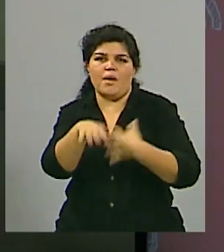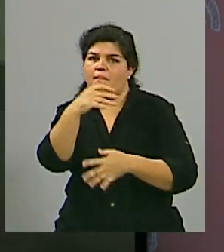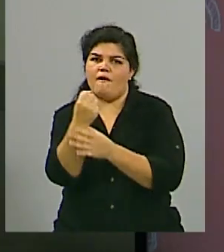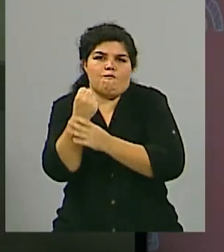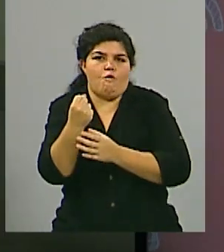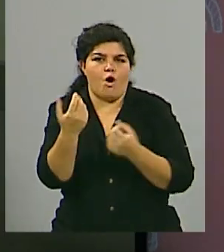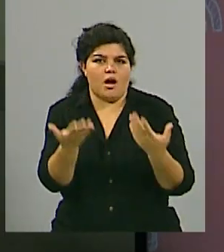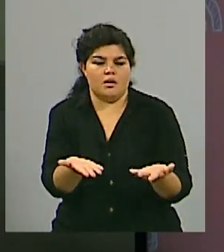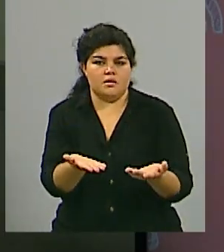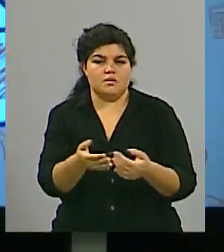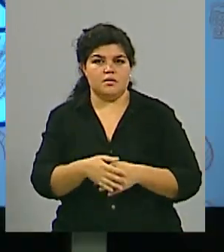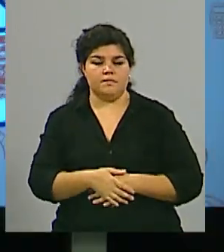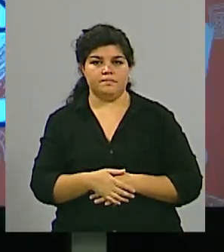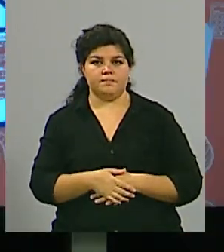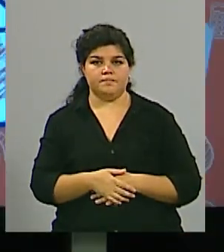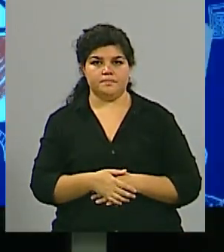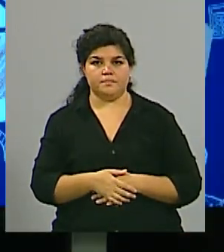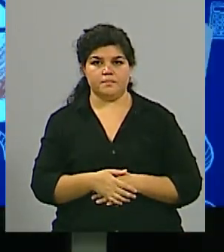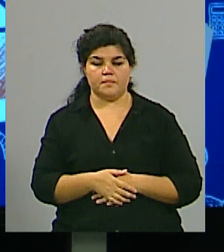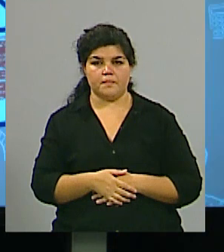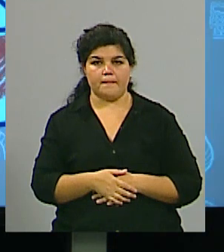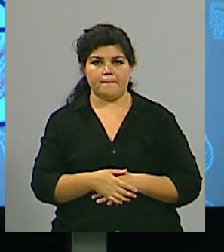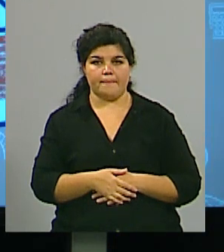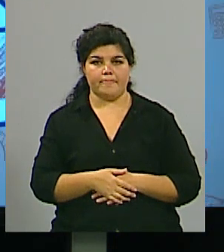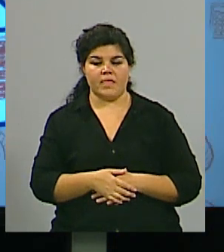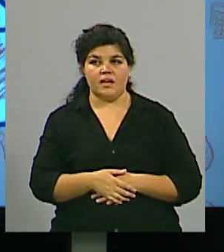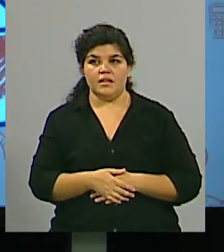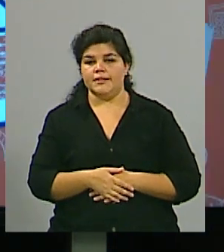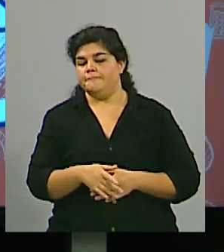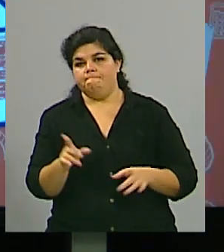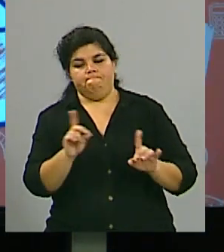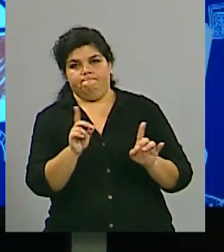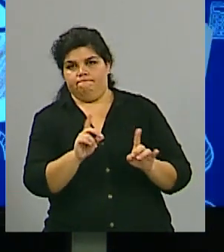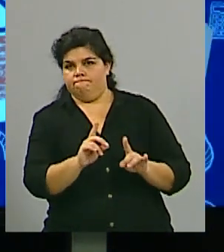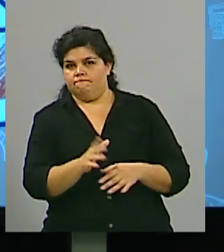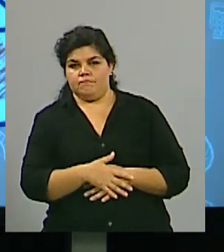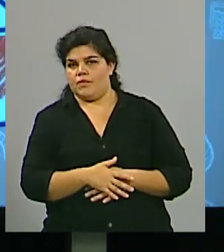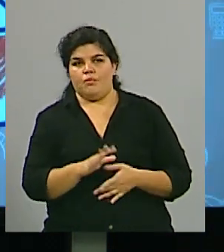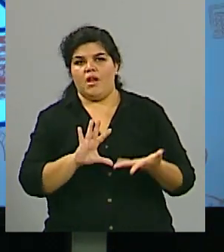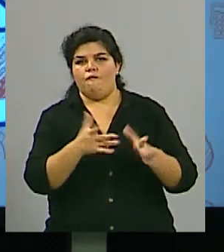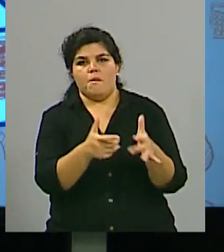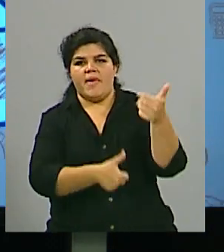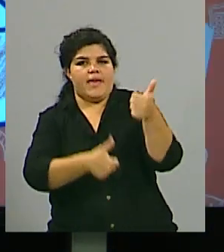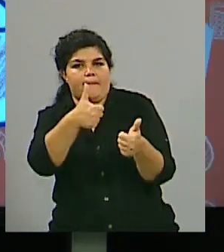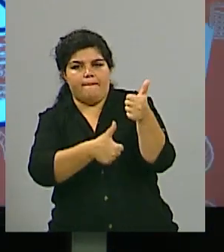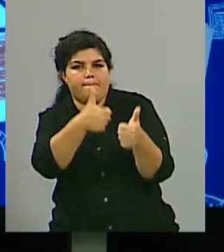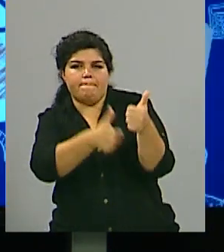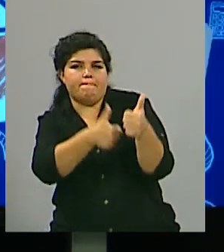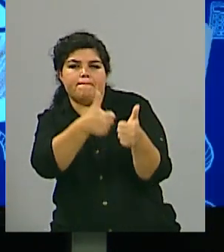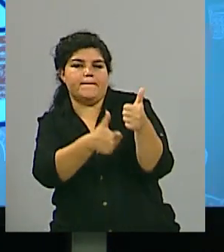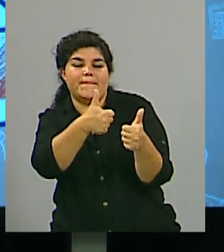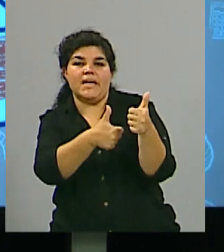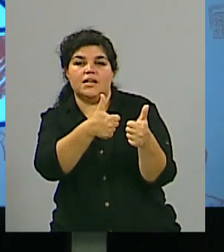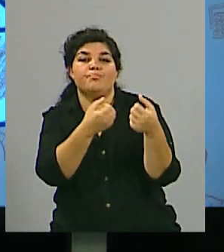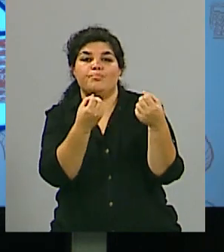para la economía estadounidense. No, sería pelear mano a mano mercados, cuotas de mercado, en